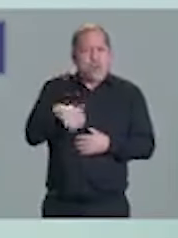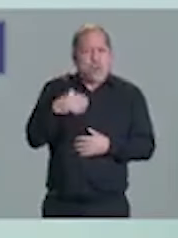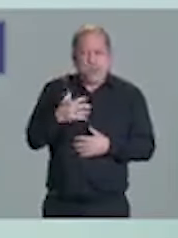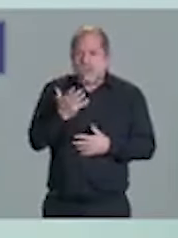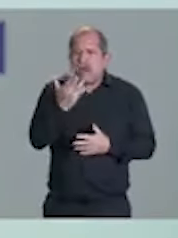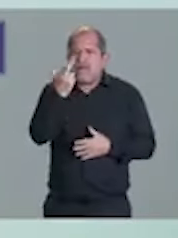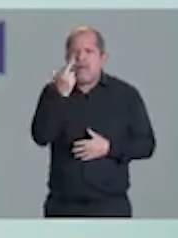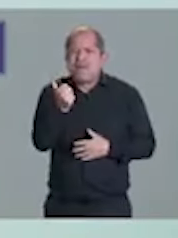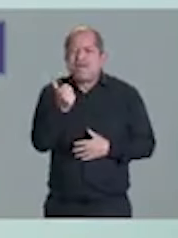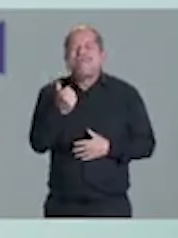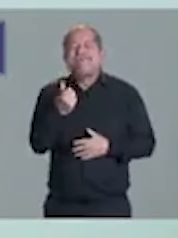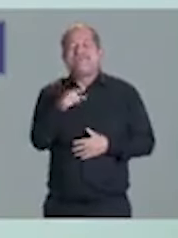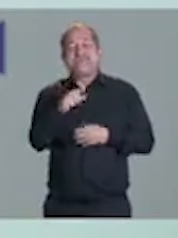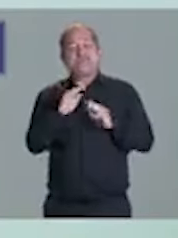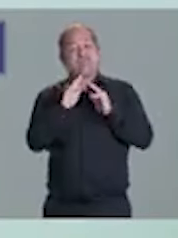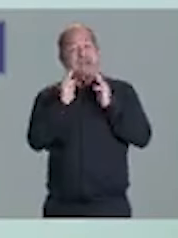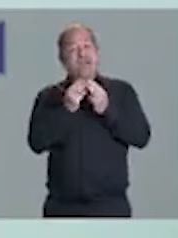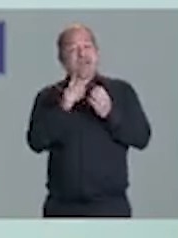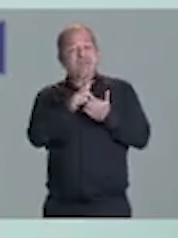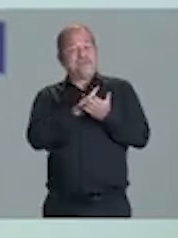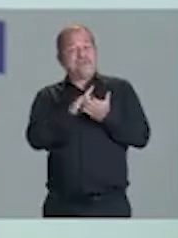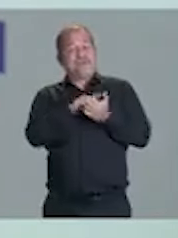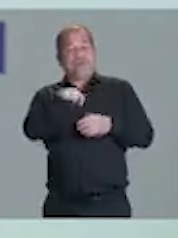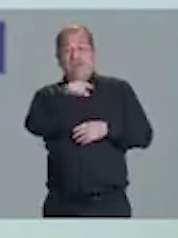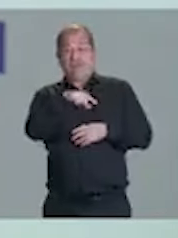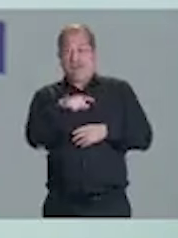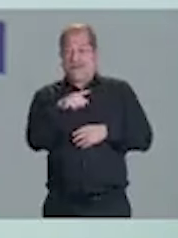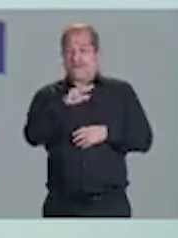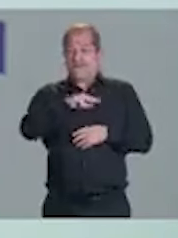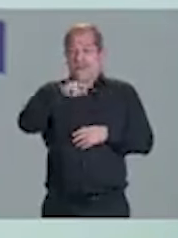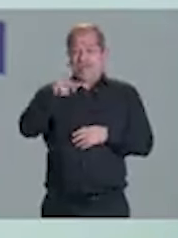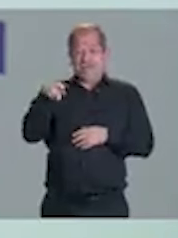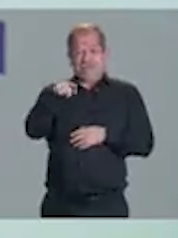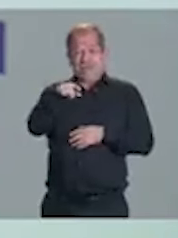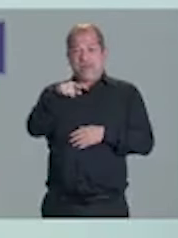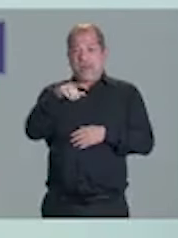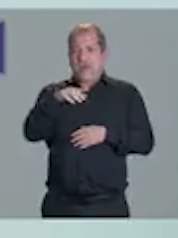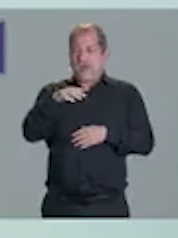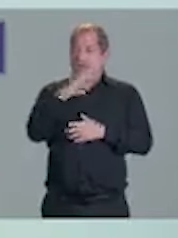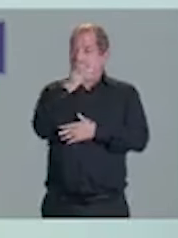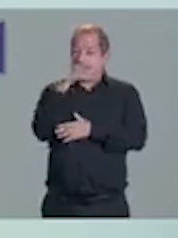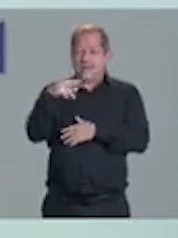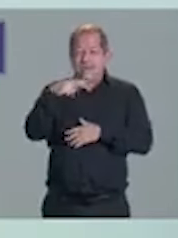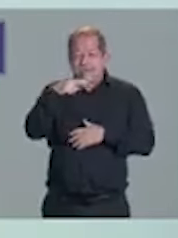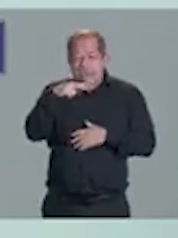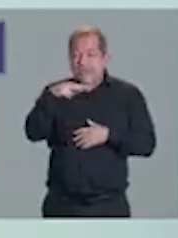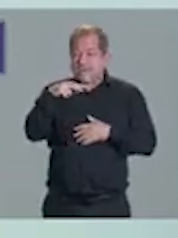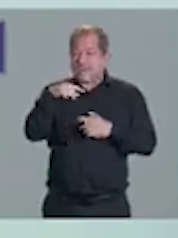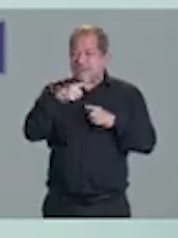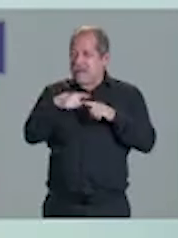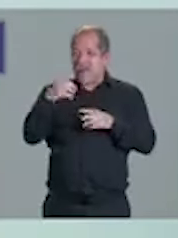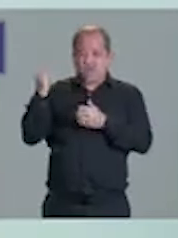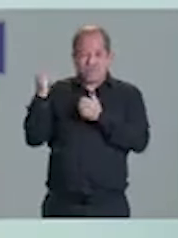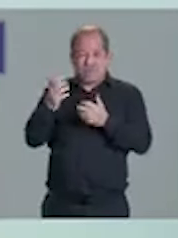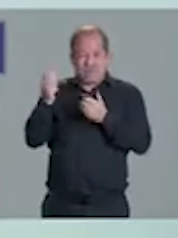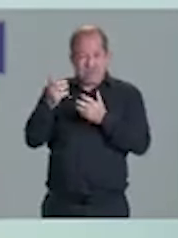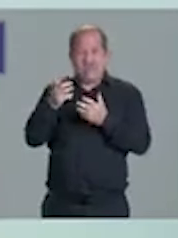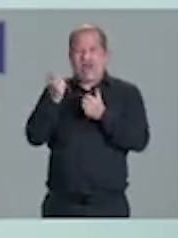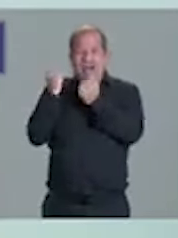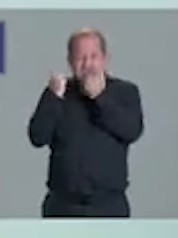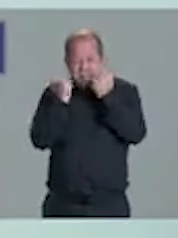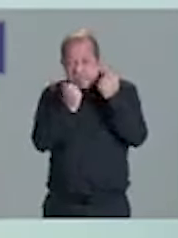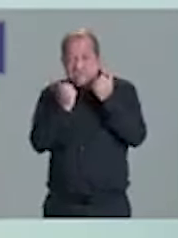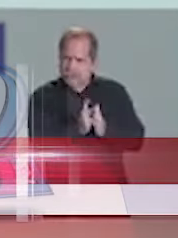cabo sus propuestas, además de que evadieron el tema de la reforma fiscal, porque en este rubro es importante en cómo quedará compuesto el